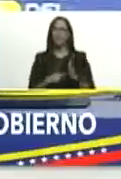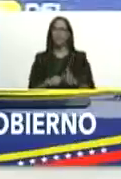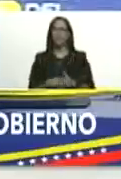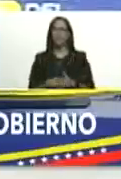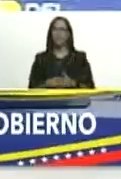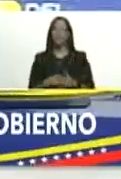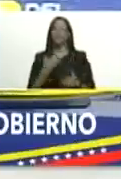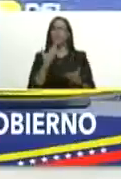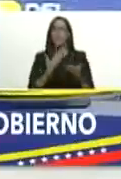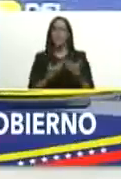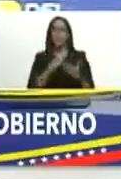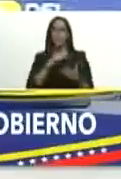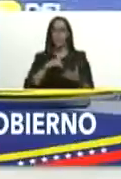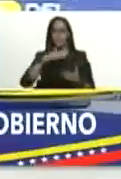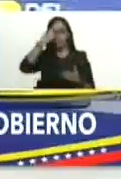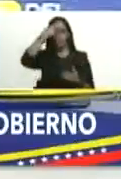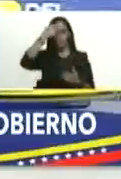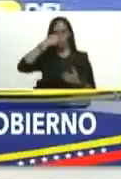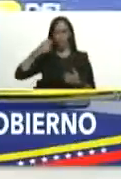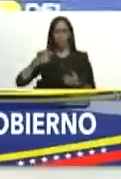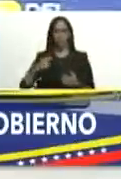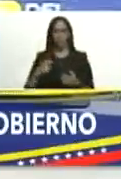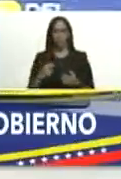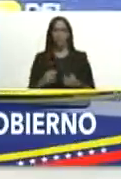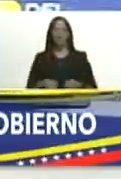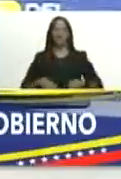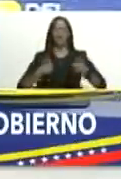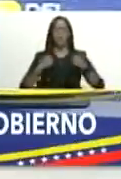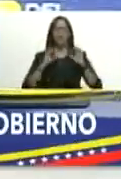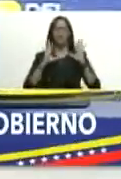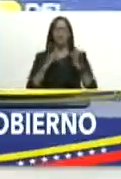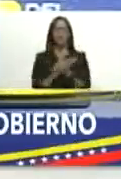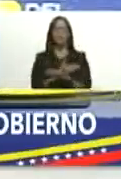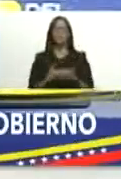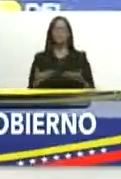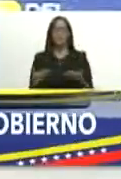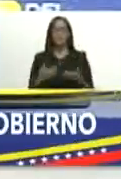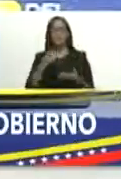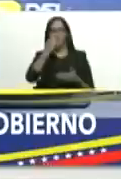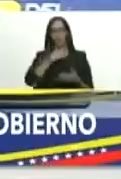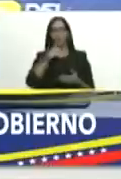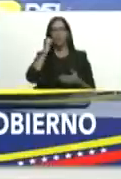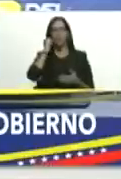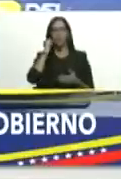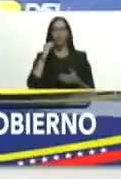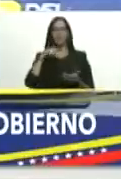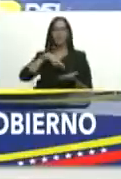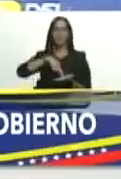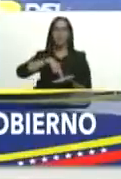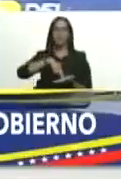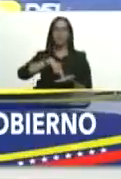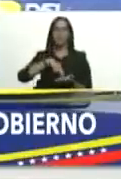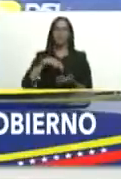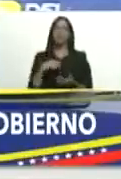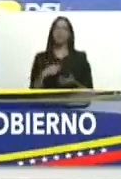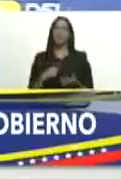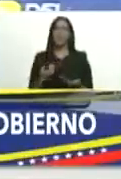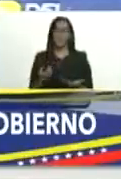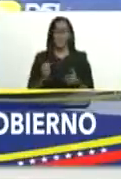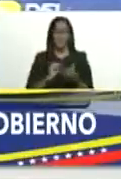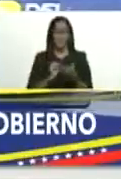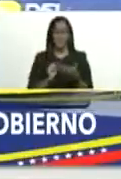pedimos a nuestro pueblo, a los más de 10 millones de hombres y mujeres de a pie que se han